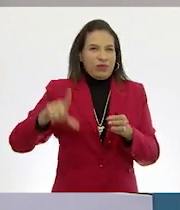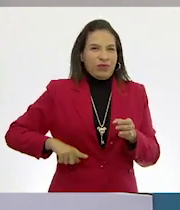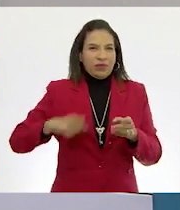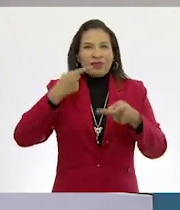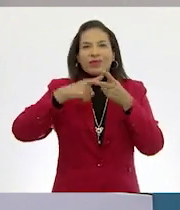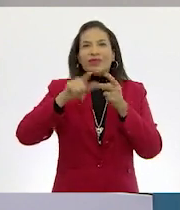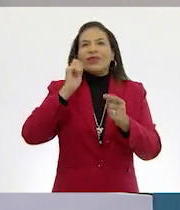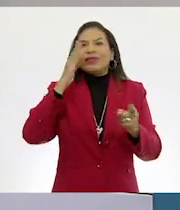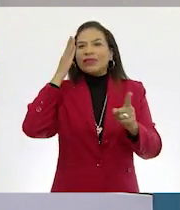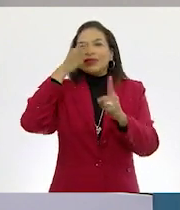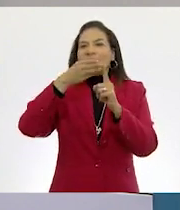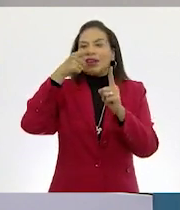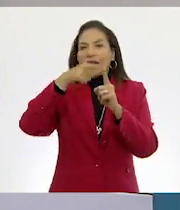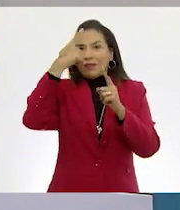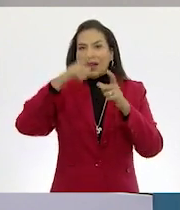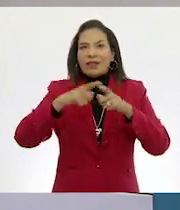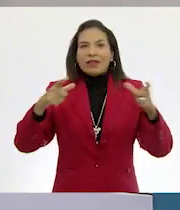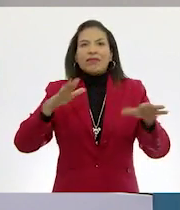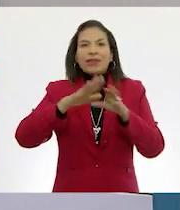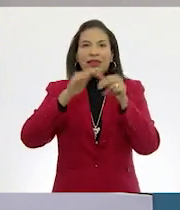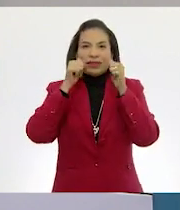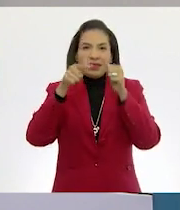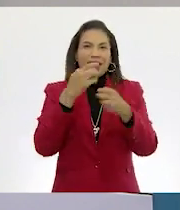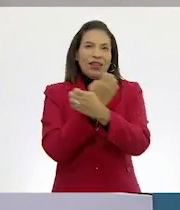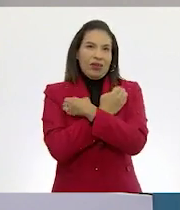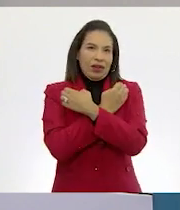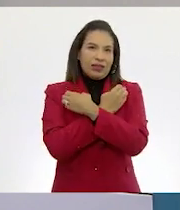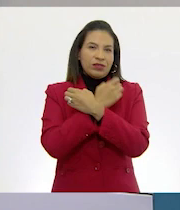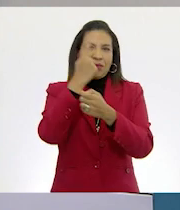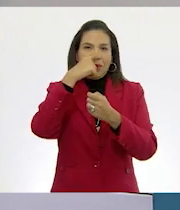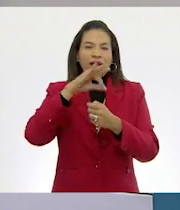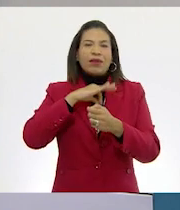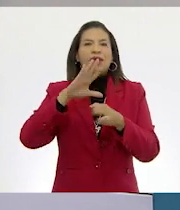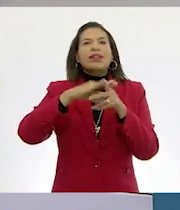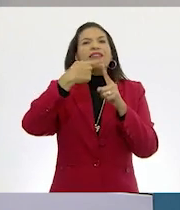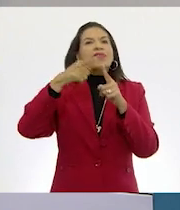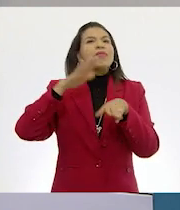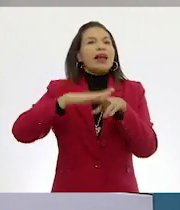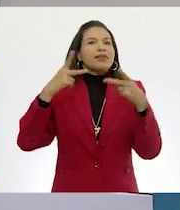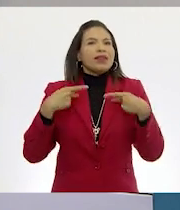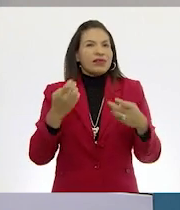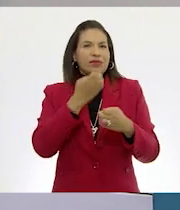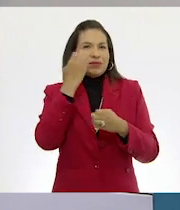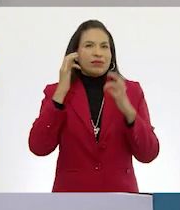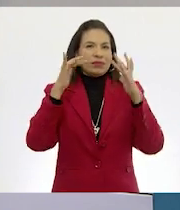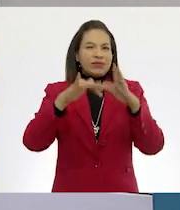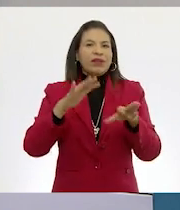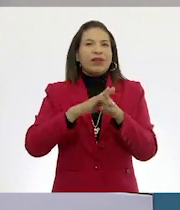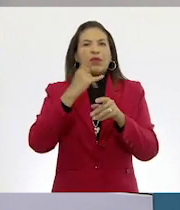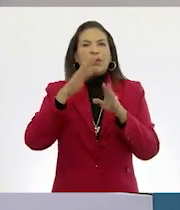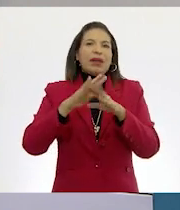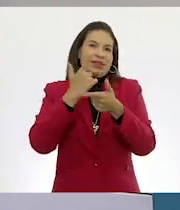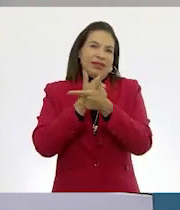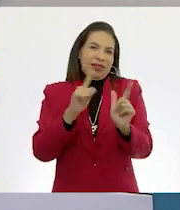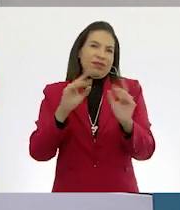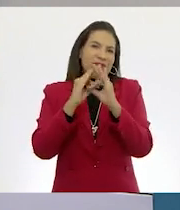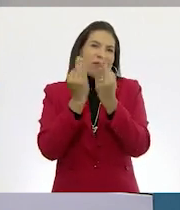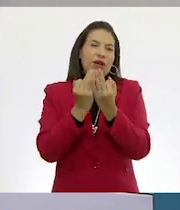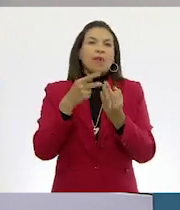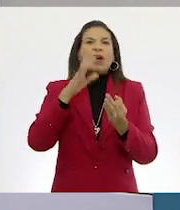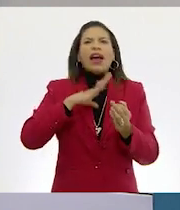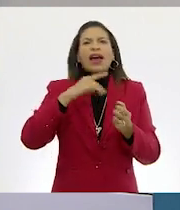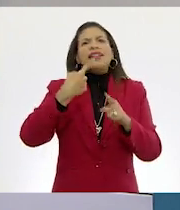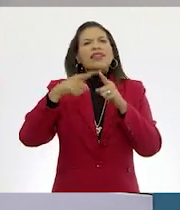enfocadas principalmente a ampliar la cobertura de la educación para que llegara a muchas más personas y de una manera más libre, aunque sí